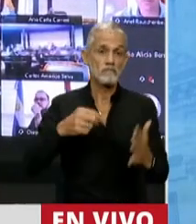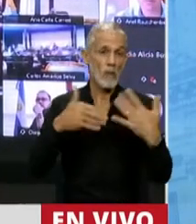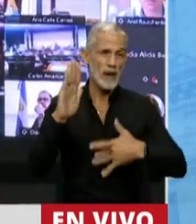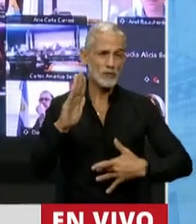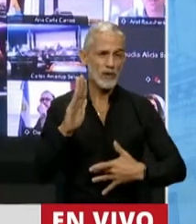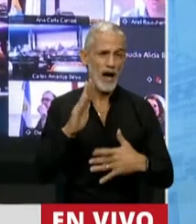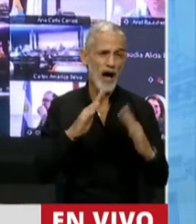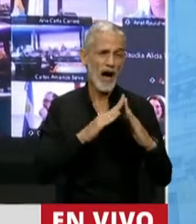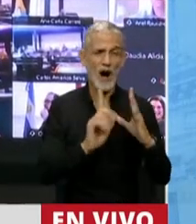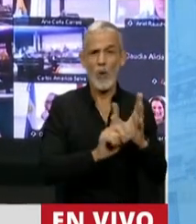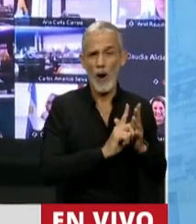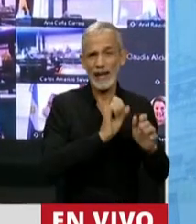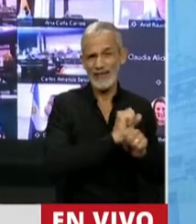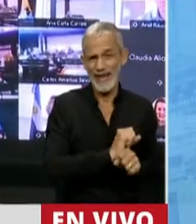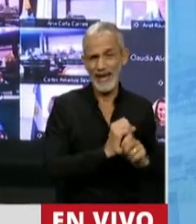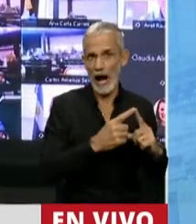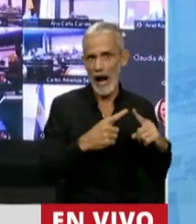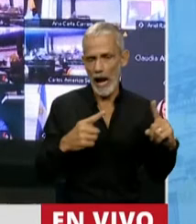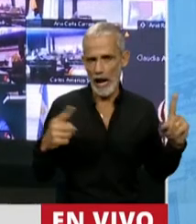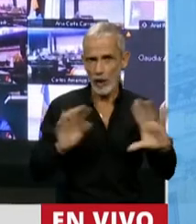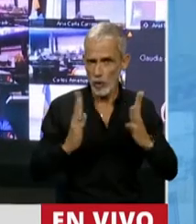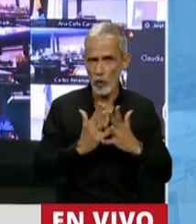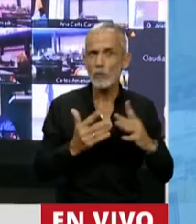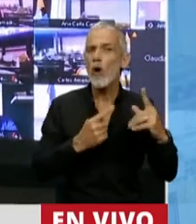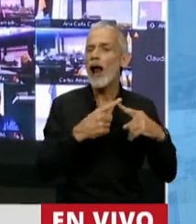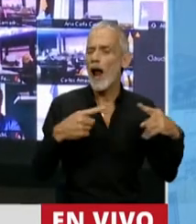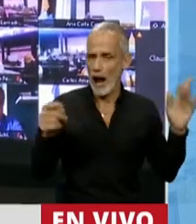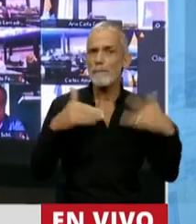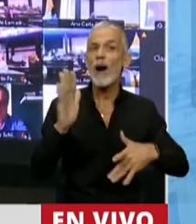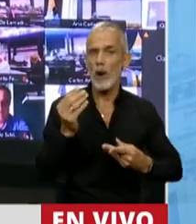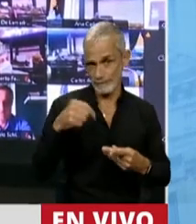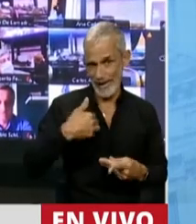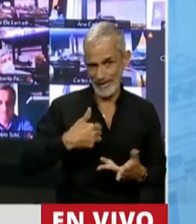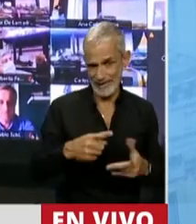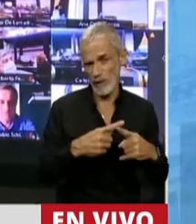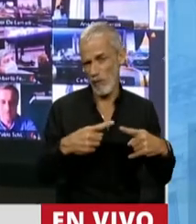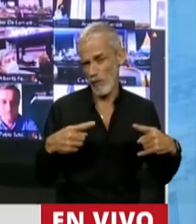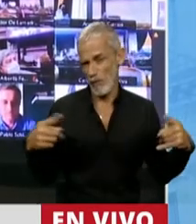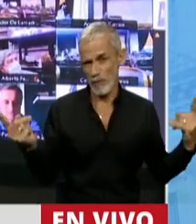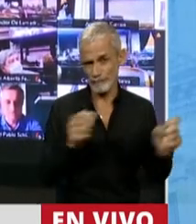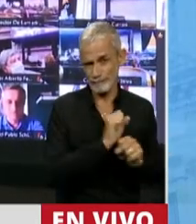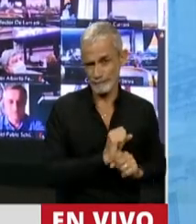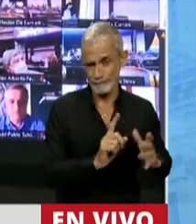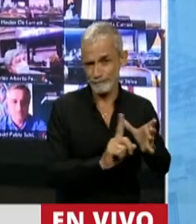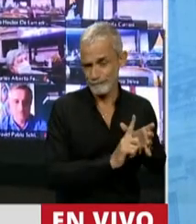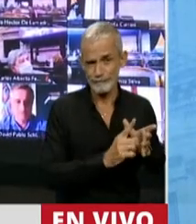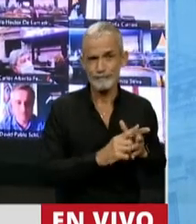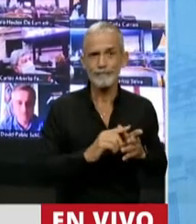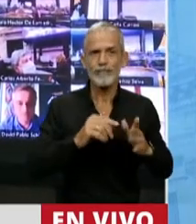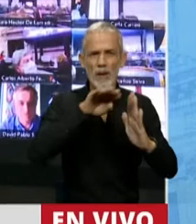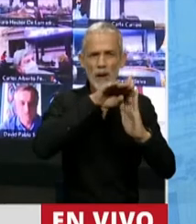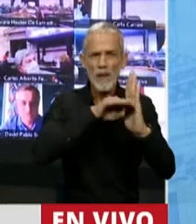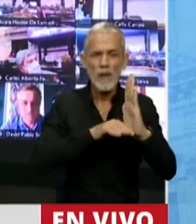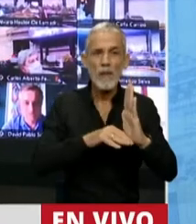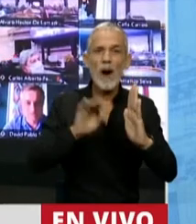cuarentena que hoy es cuarentena la más larga del mundo que además nos puso en el segundo peor